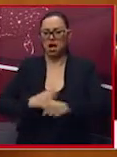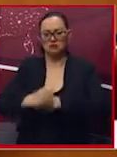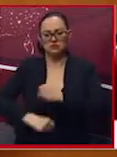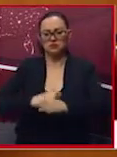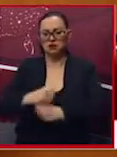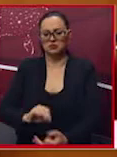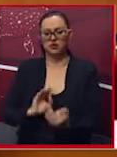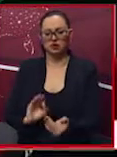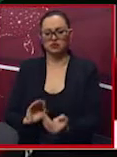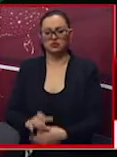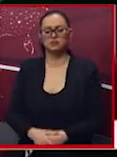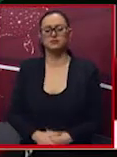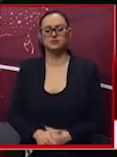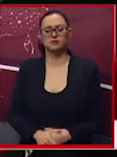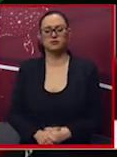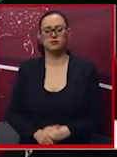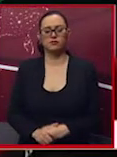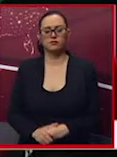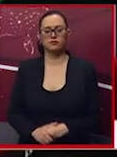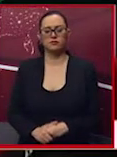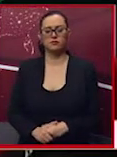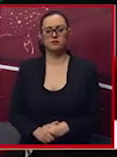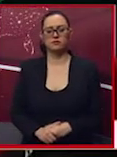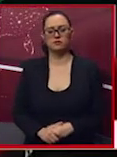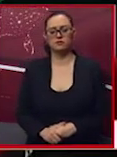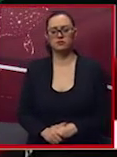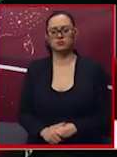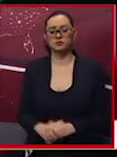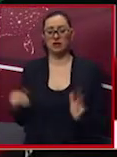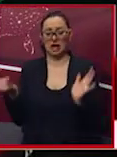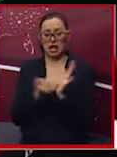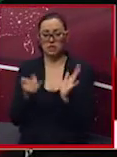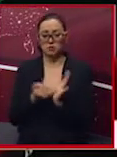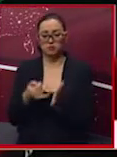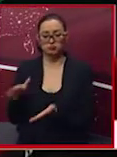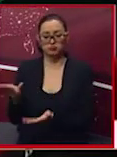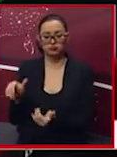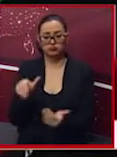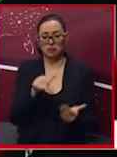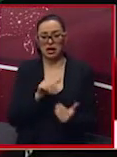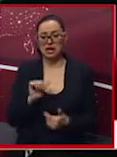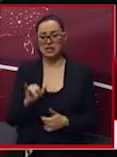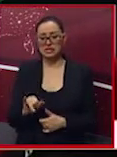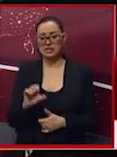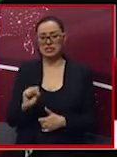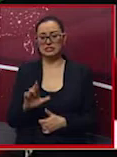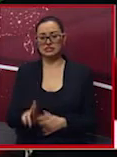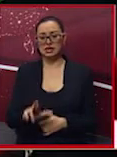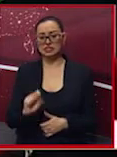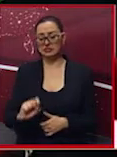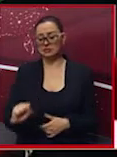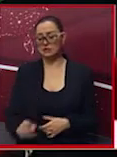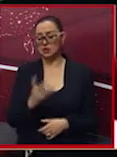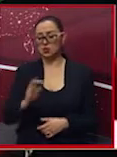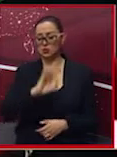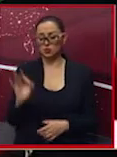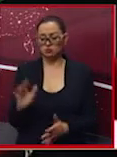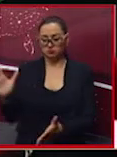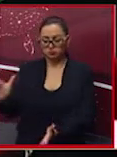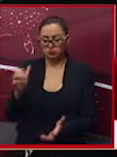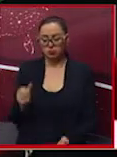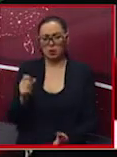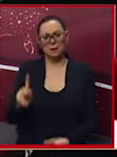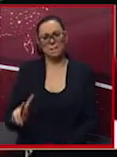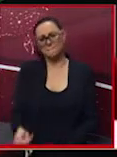años. Luego de exponer que la recaudación de impuestos sobre la renta creció 64%, la fracción del